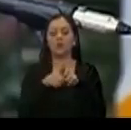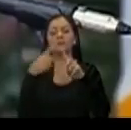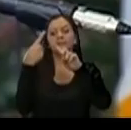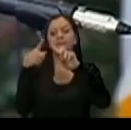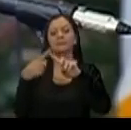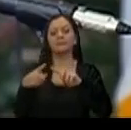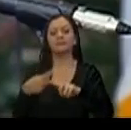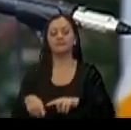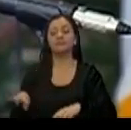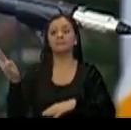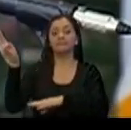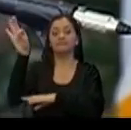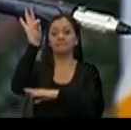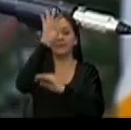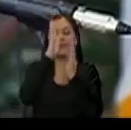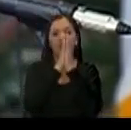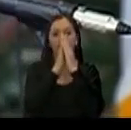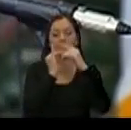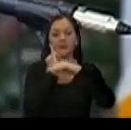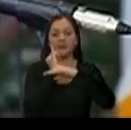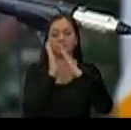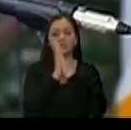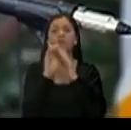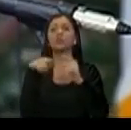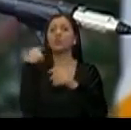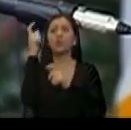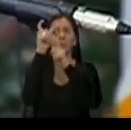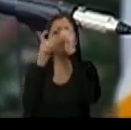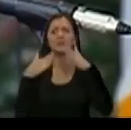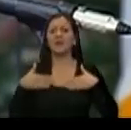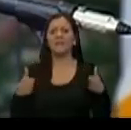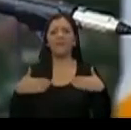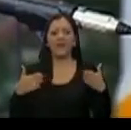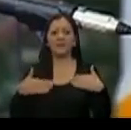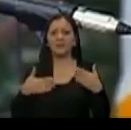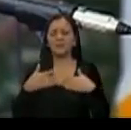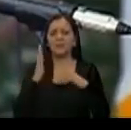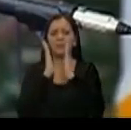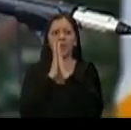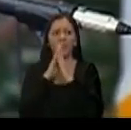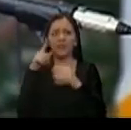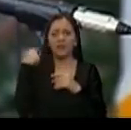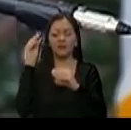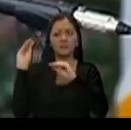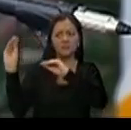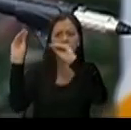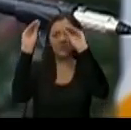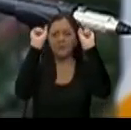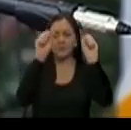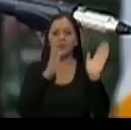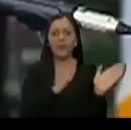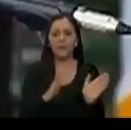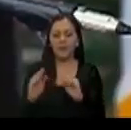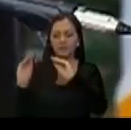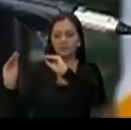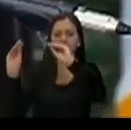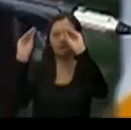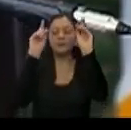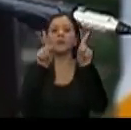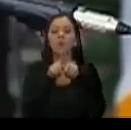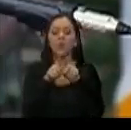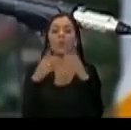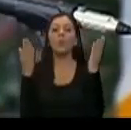diversas diócesis están animosas para disponer a los fieles en esa preparación. En